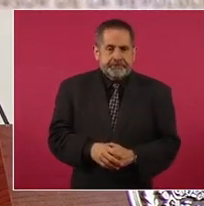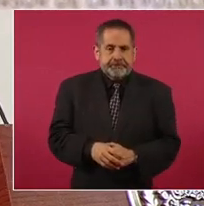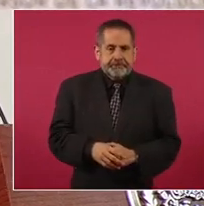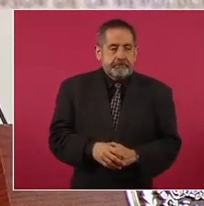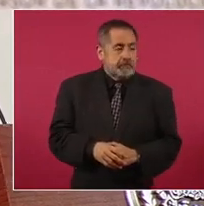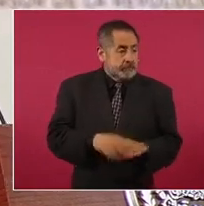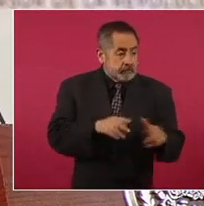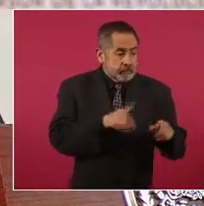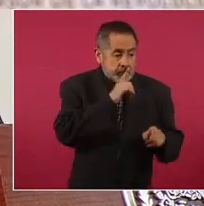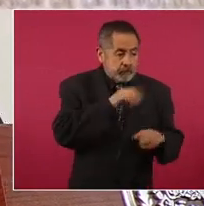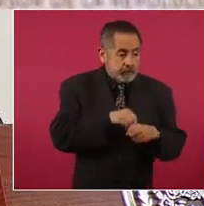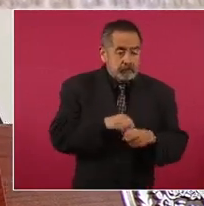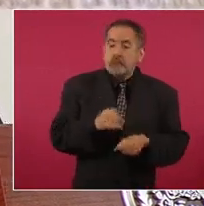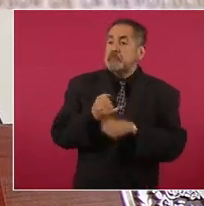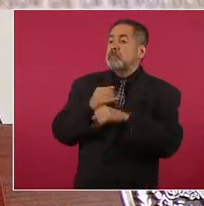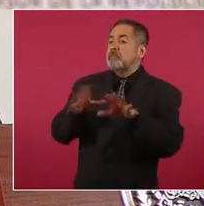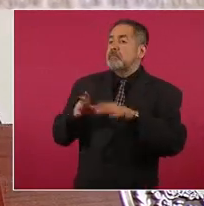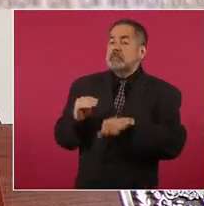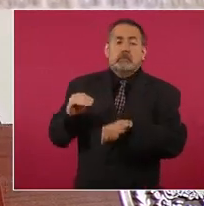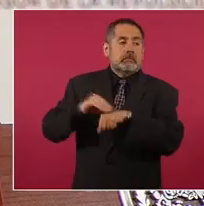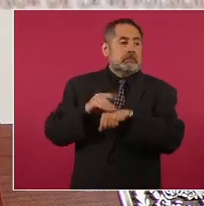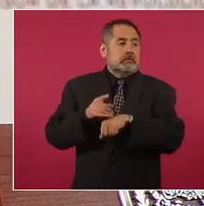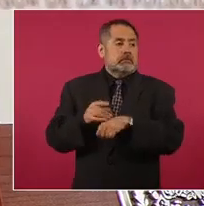informar lo que había sucedido